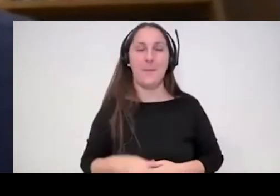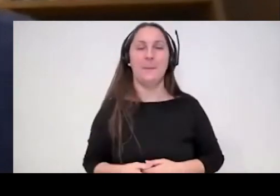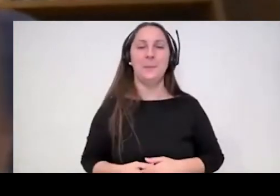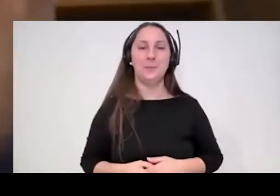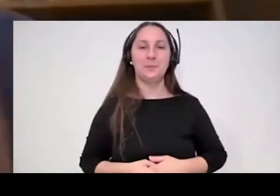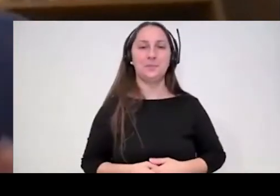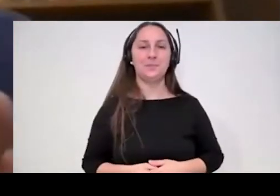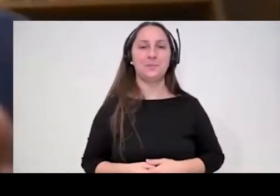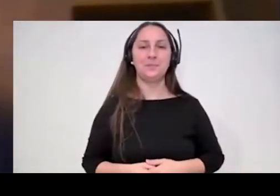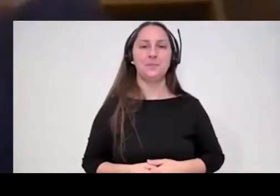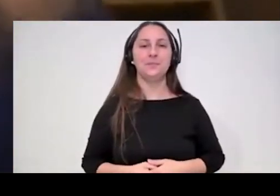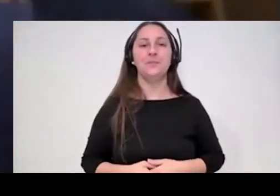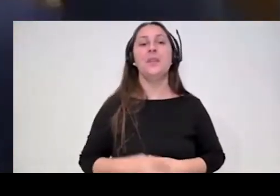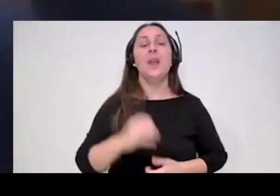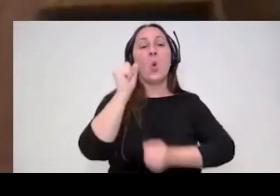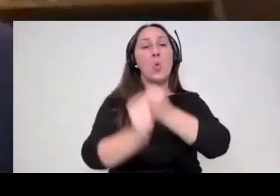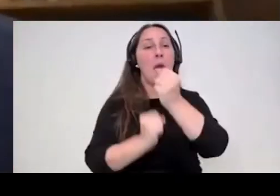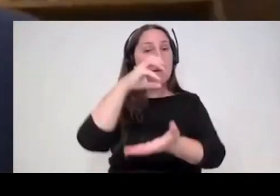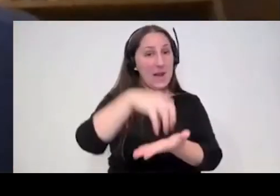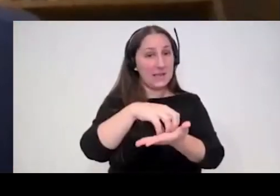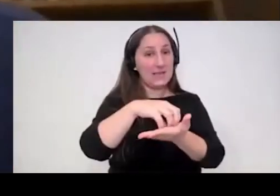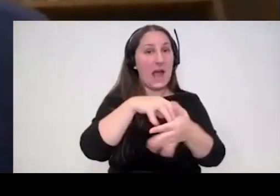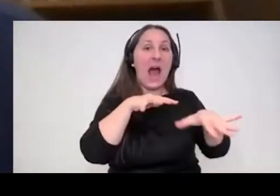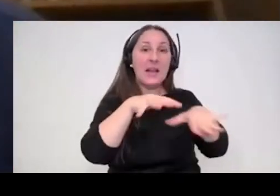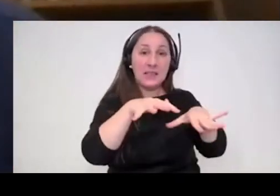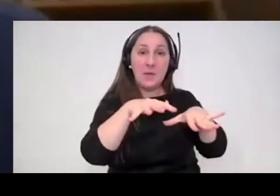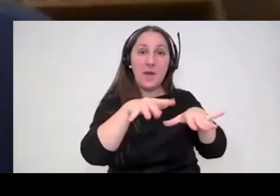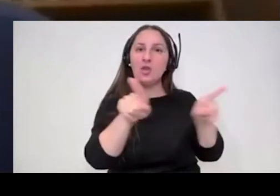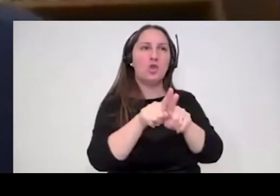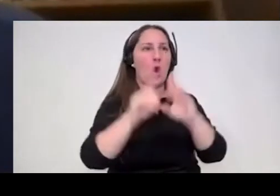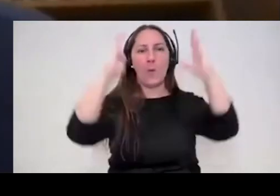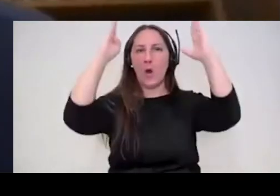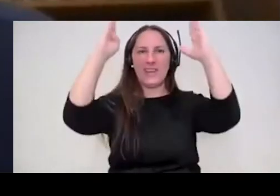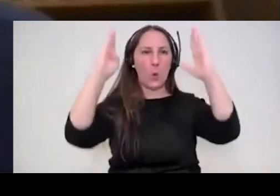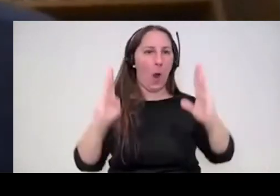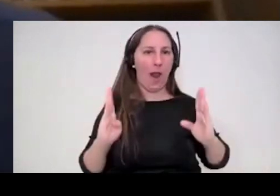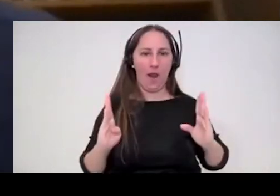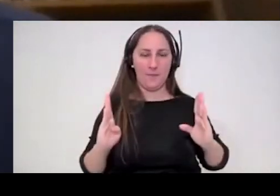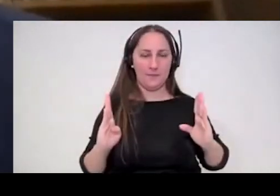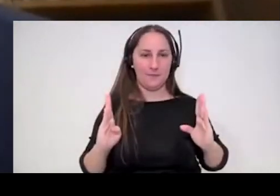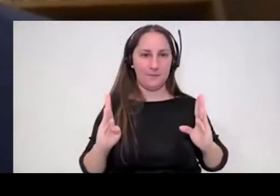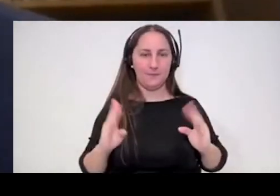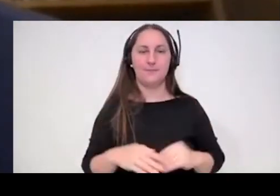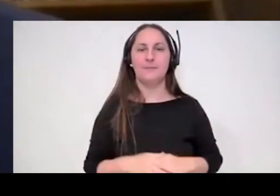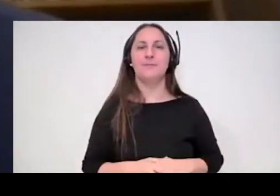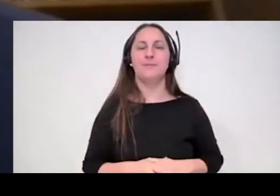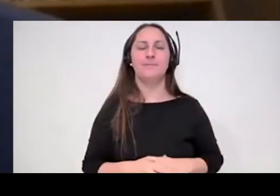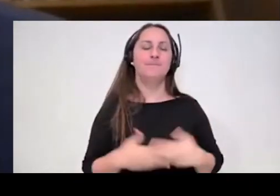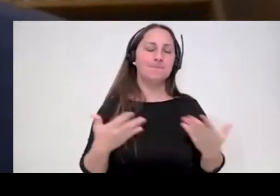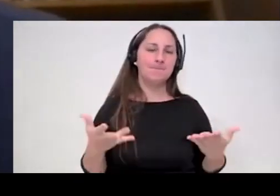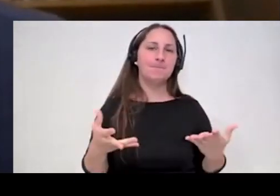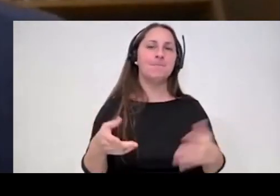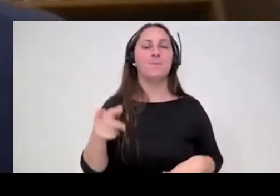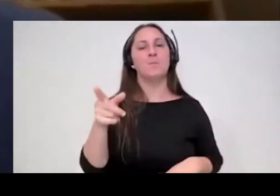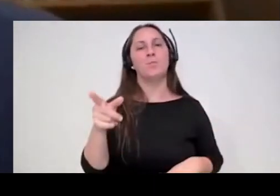pero una empresa y una actividad, ambas son verticales, ¿no? Lo que pasa es que ahí, a ver, ustedes, y no